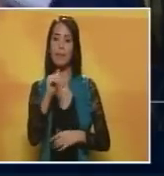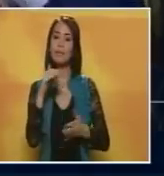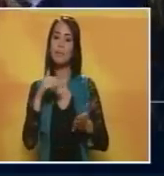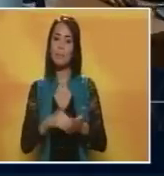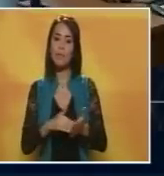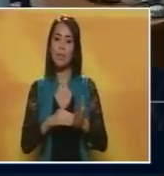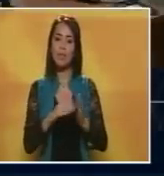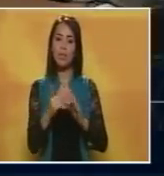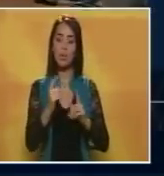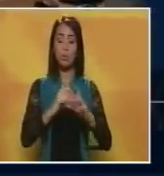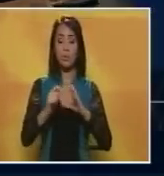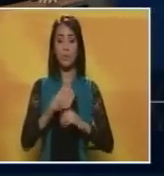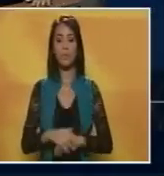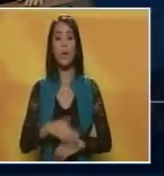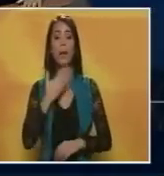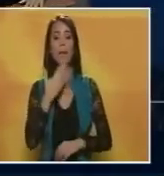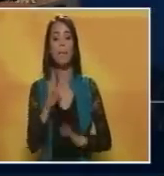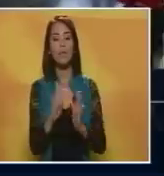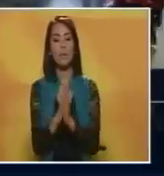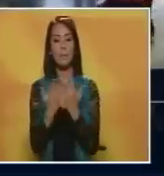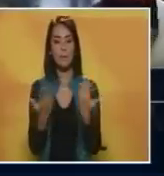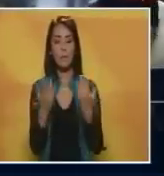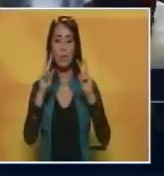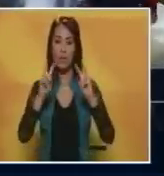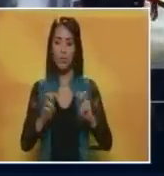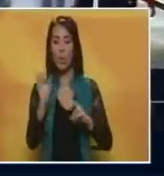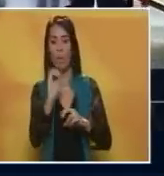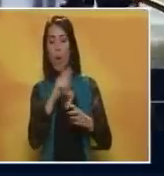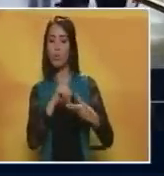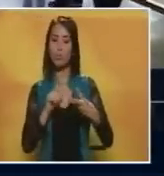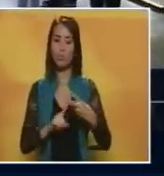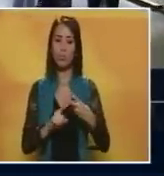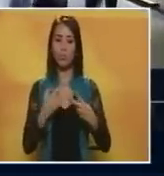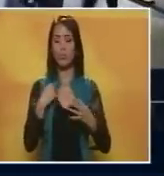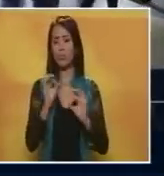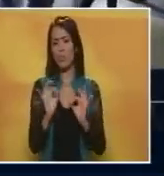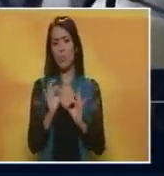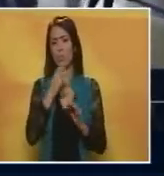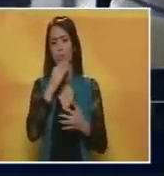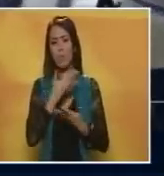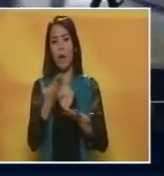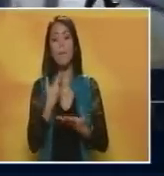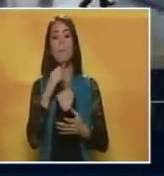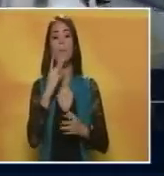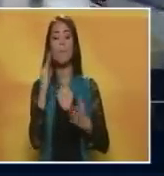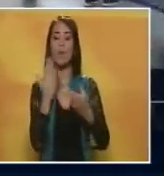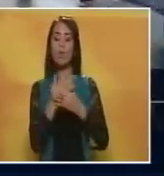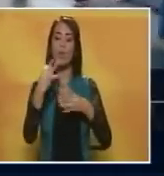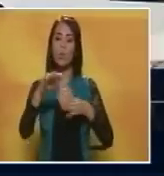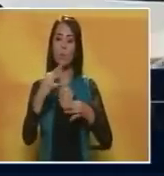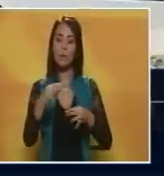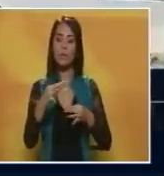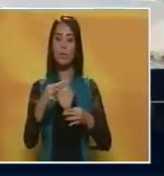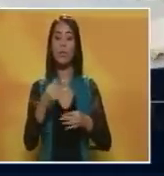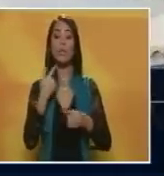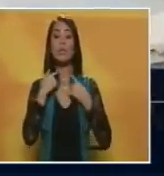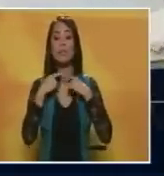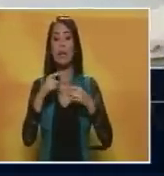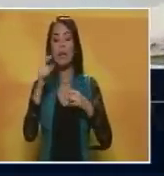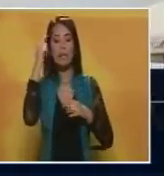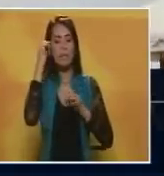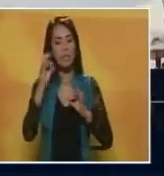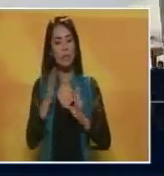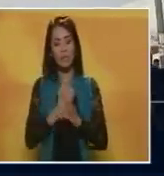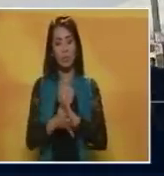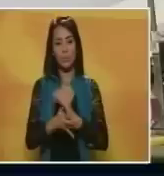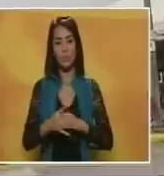recordó que la solicitud de pasaporte nuevo express no aplica para quienes tienen el documento biométrico vencido sino